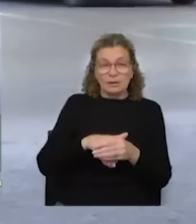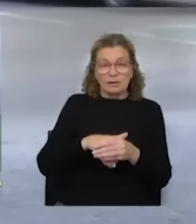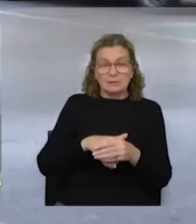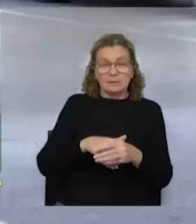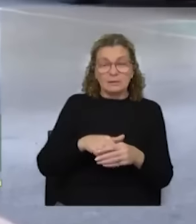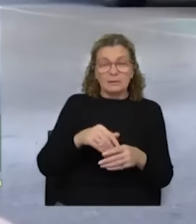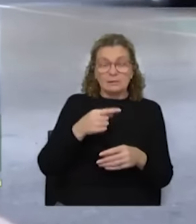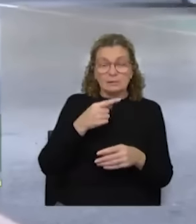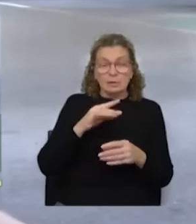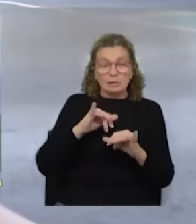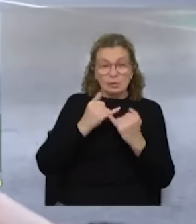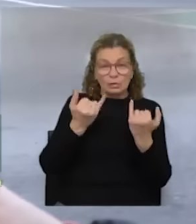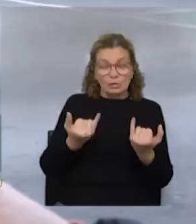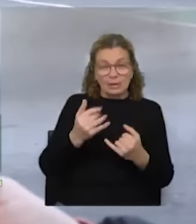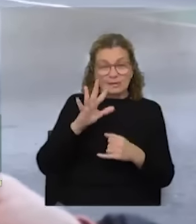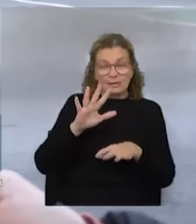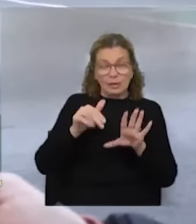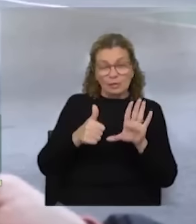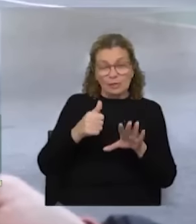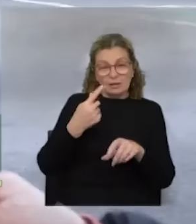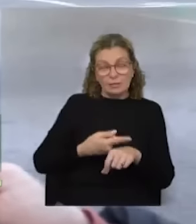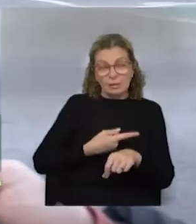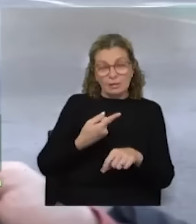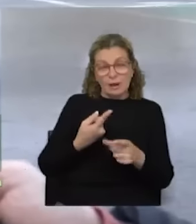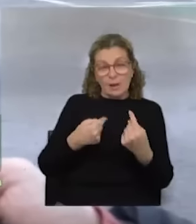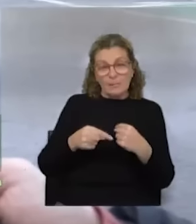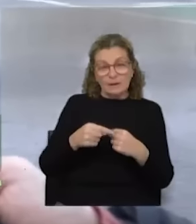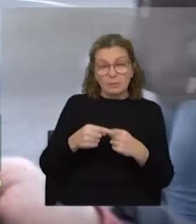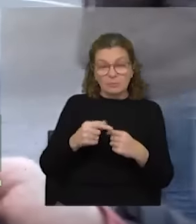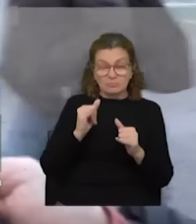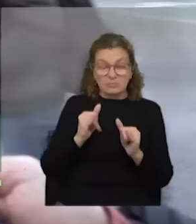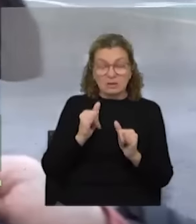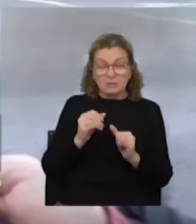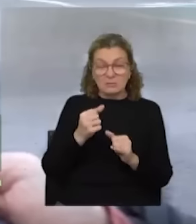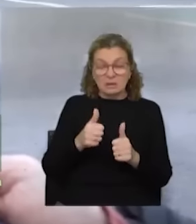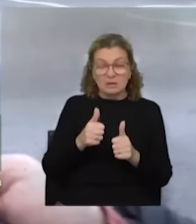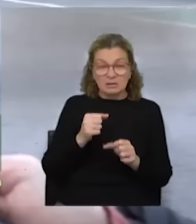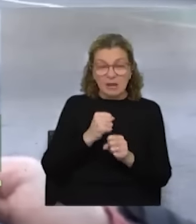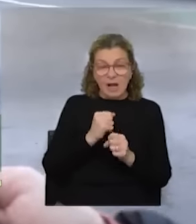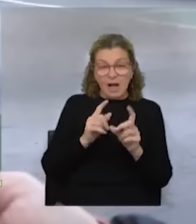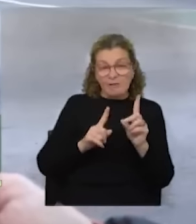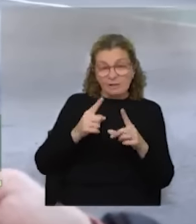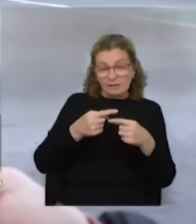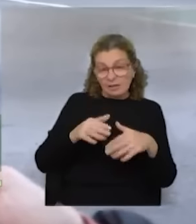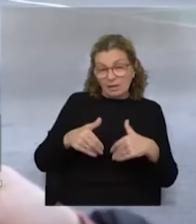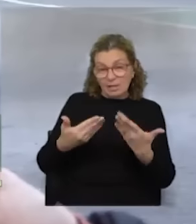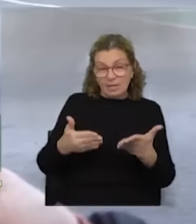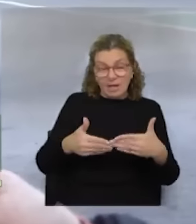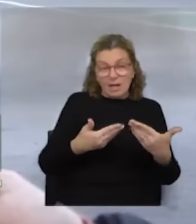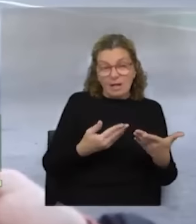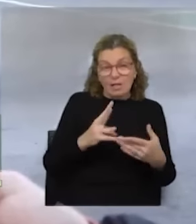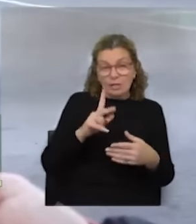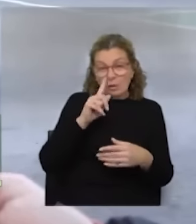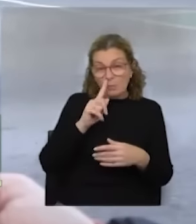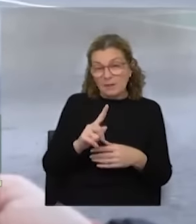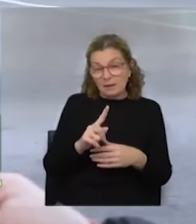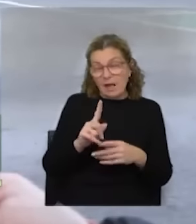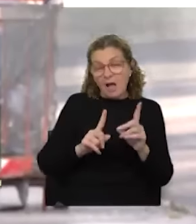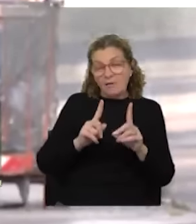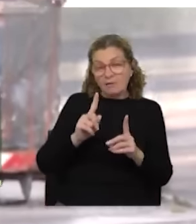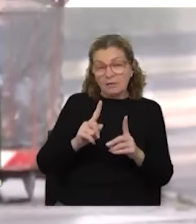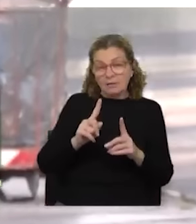todos los días hago c o 6 horas pero se mueve hay veces que repartí suponer 2000 listas hay